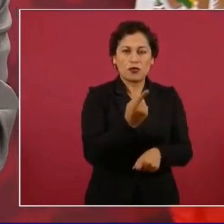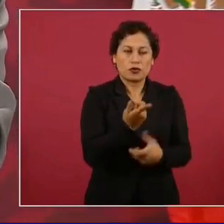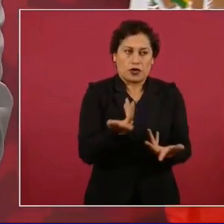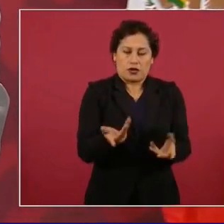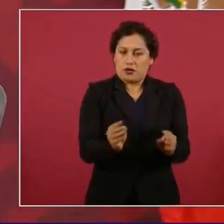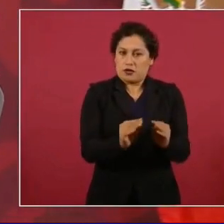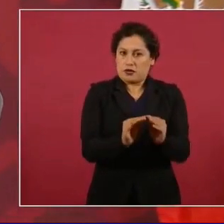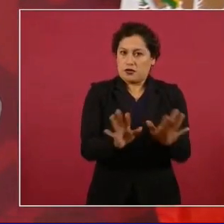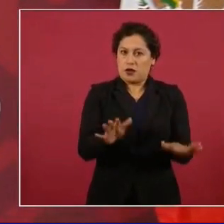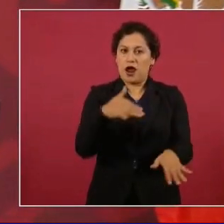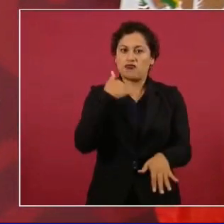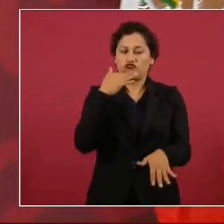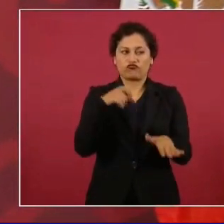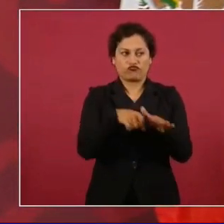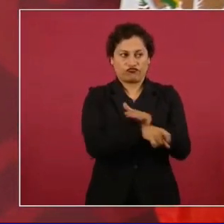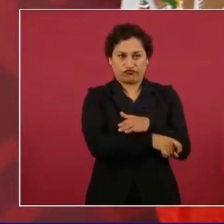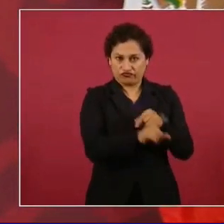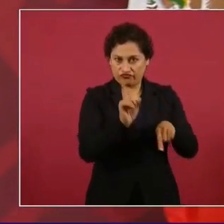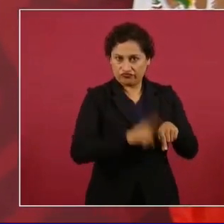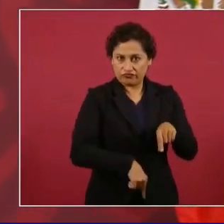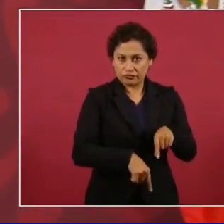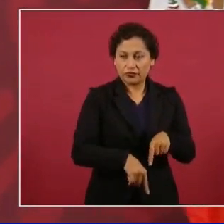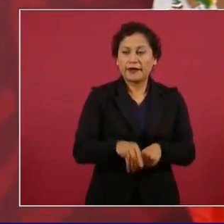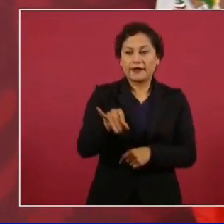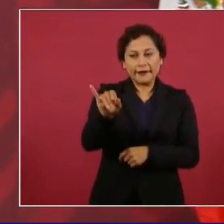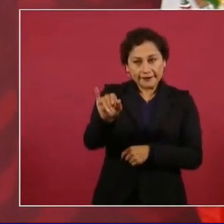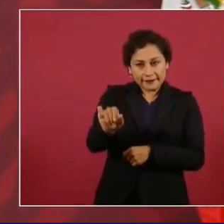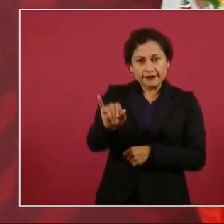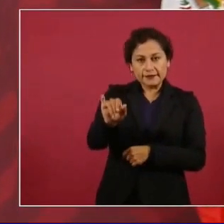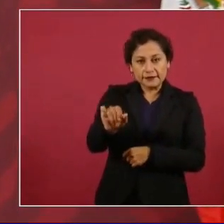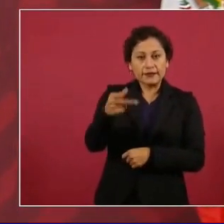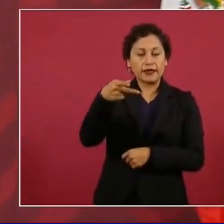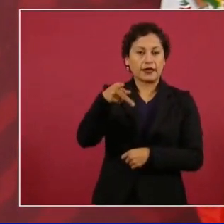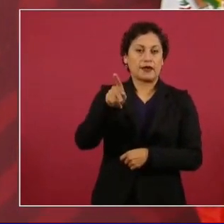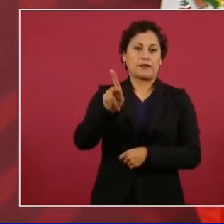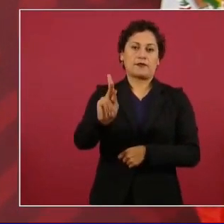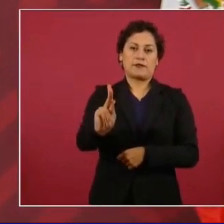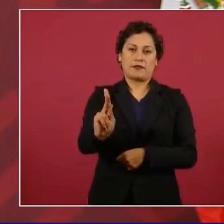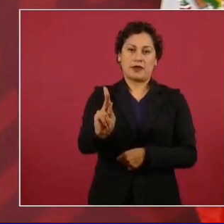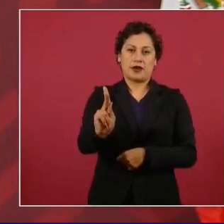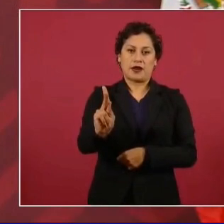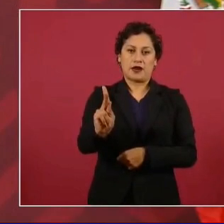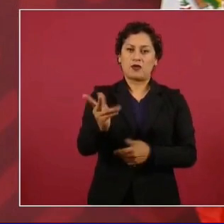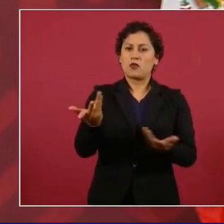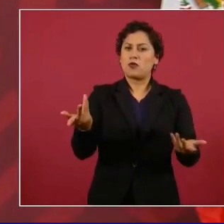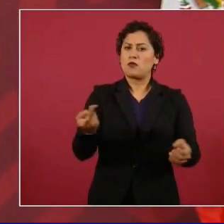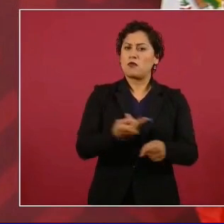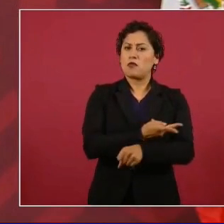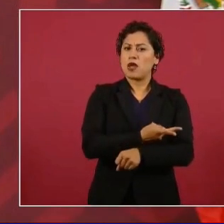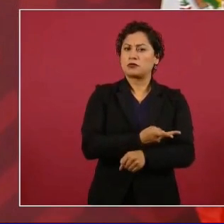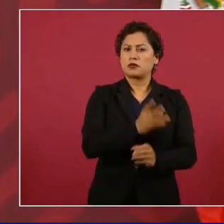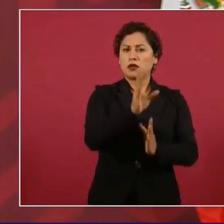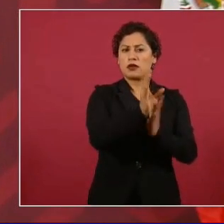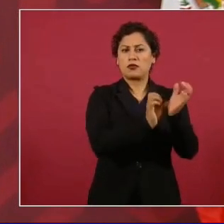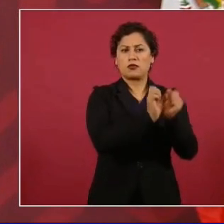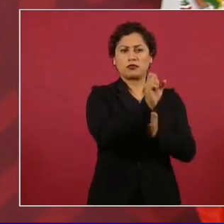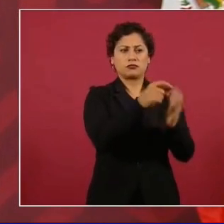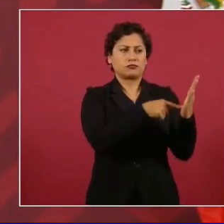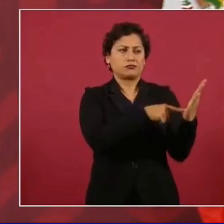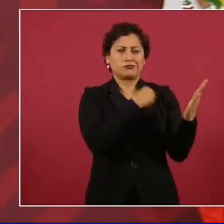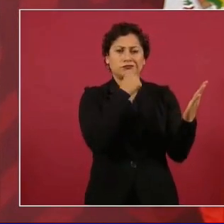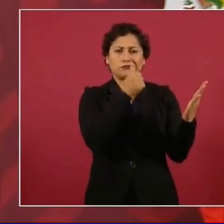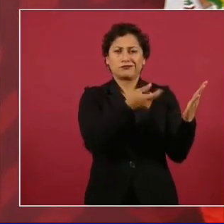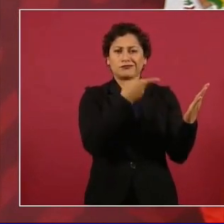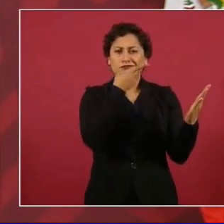evitar la corrupción. Sí, nada más que en la Constitución ni siquiera se consideraba